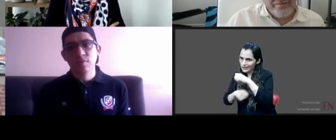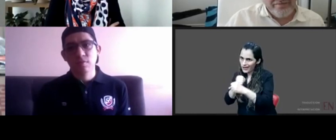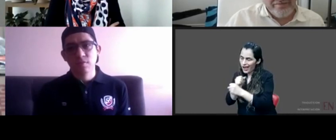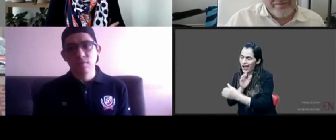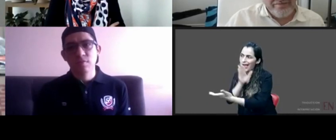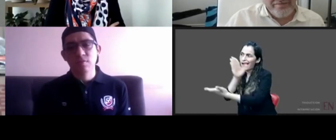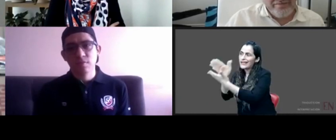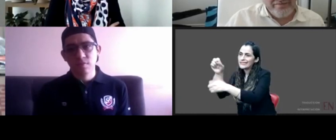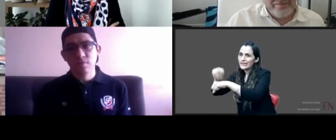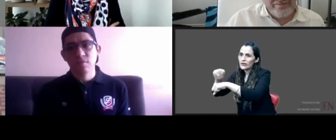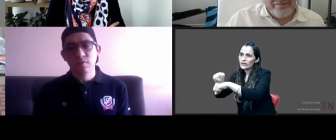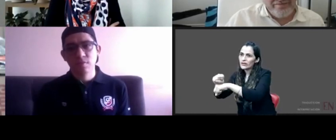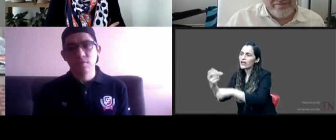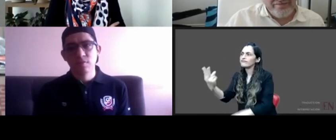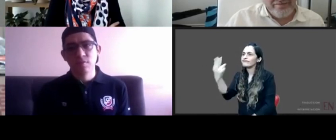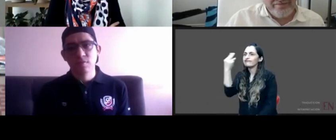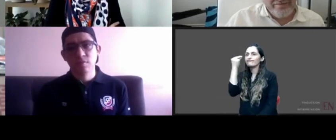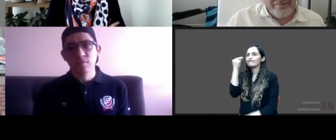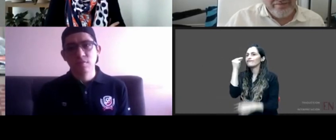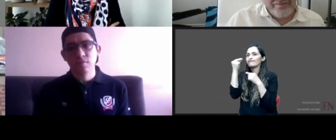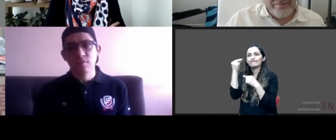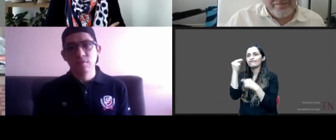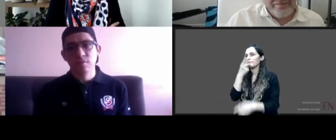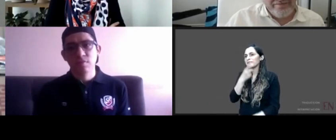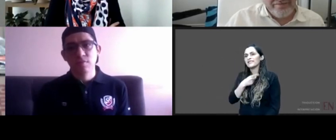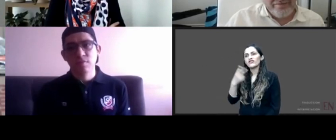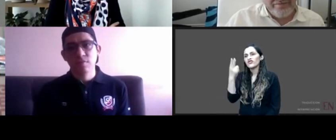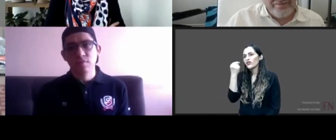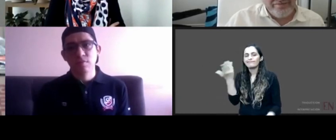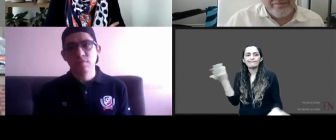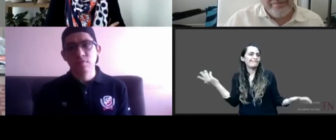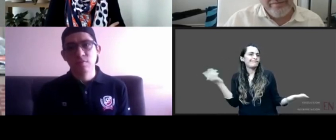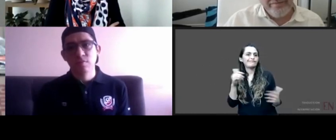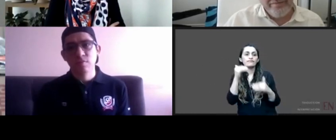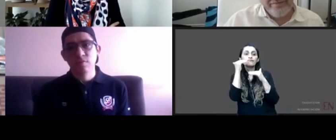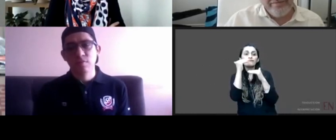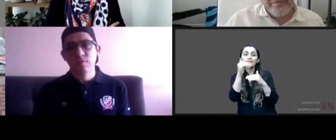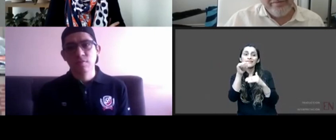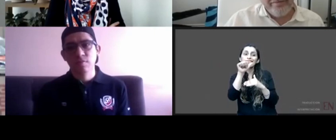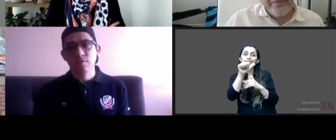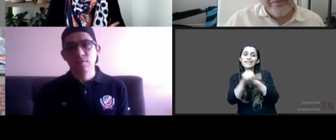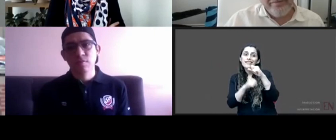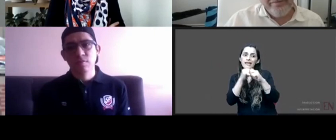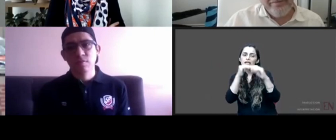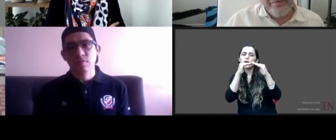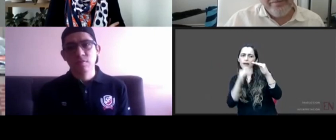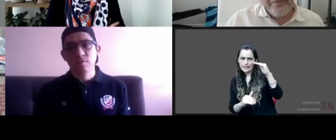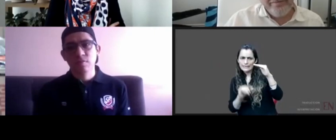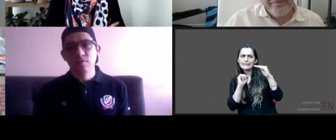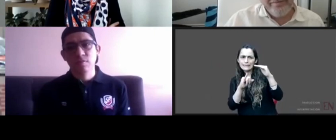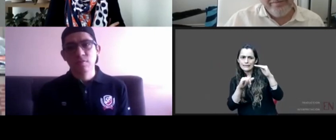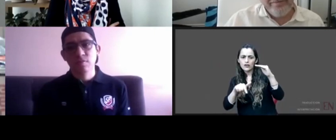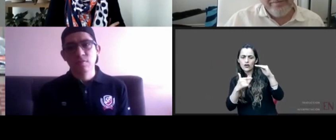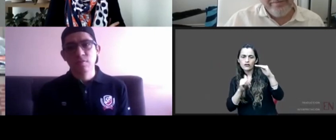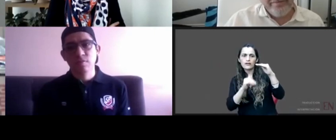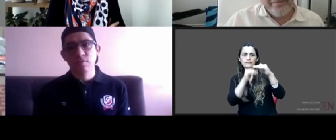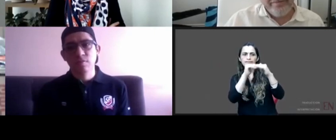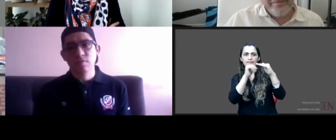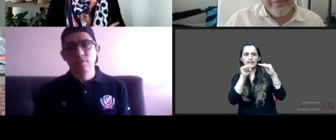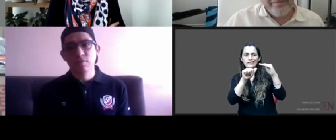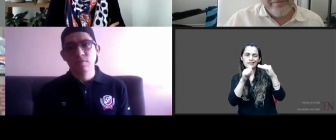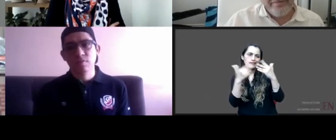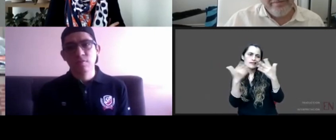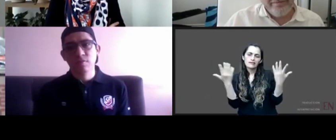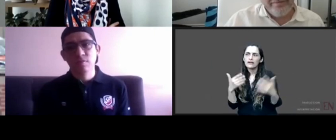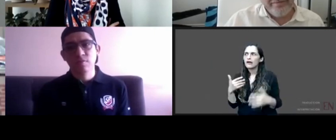no puedo estar porque ya, ya no tengo la edad, ya no tengo 12 años. Y como